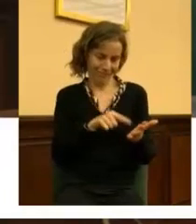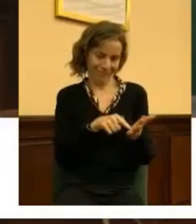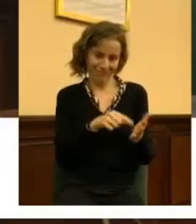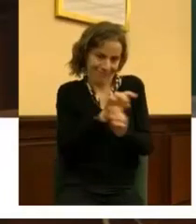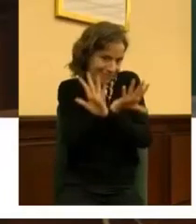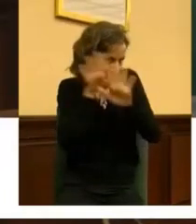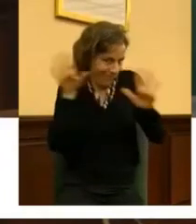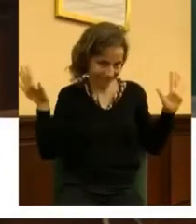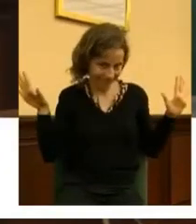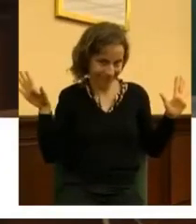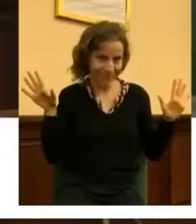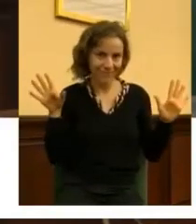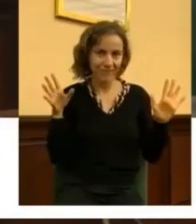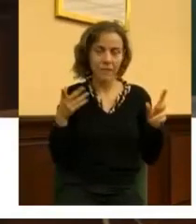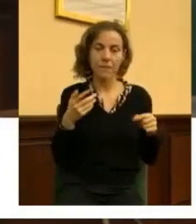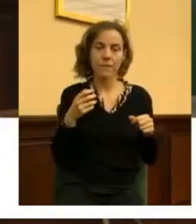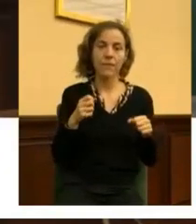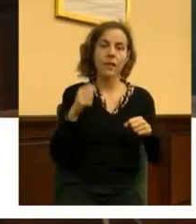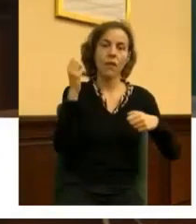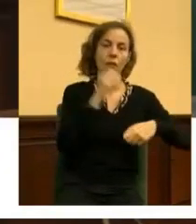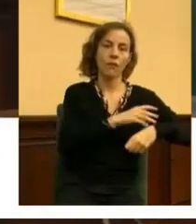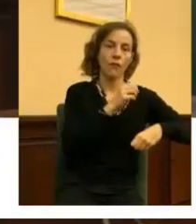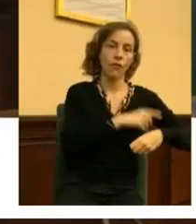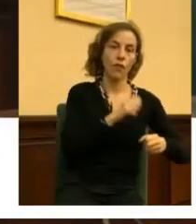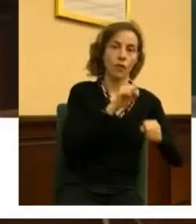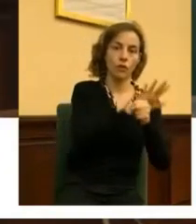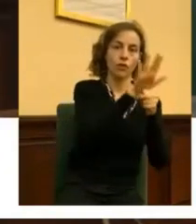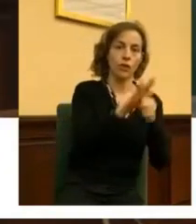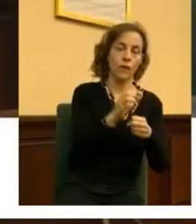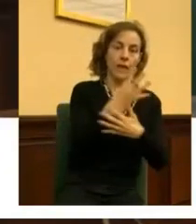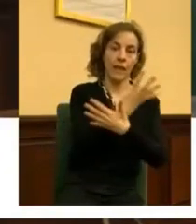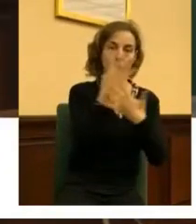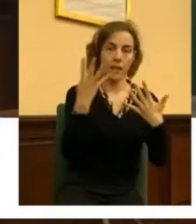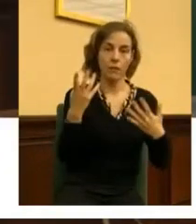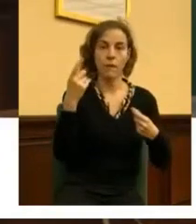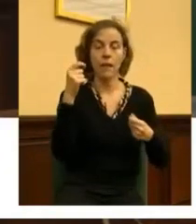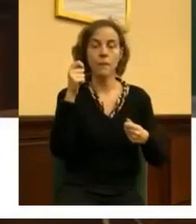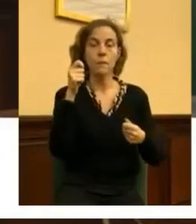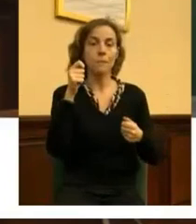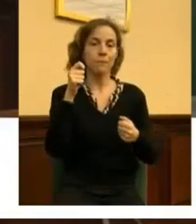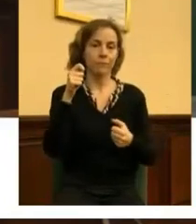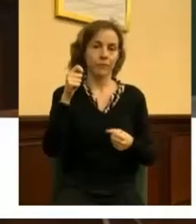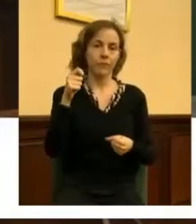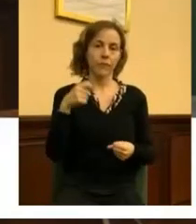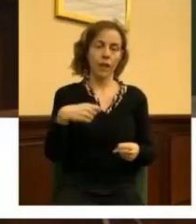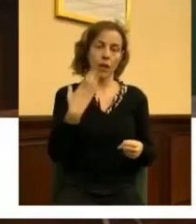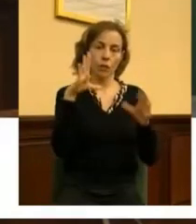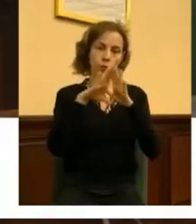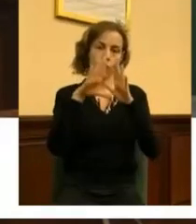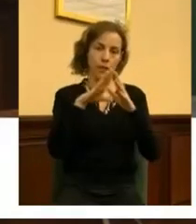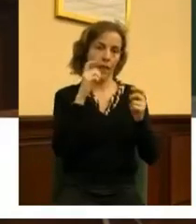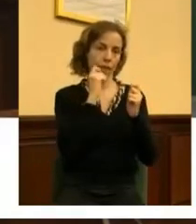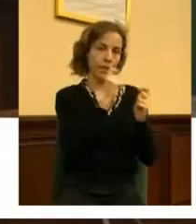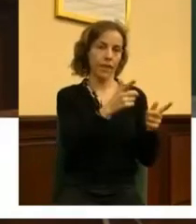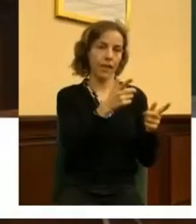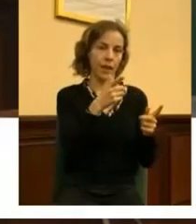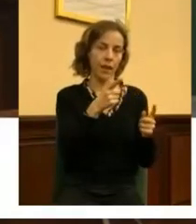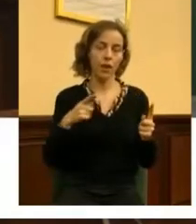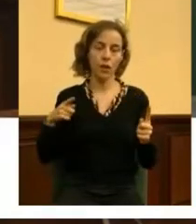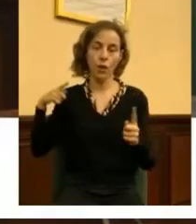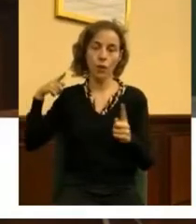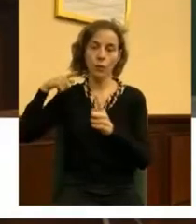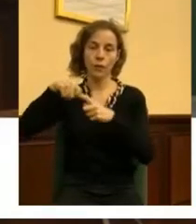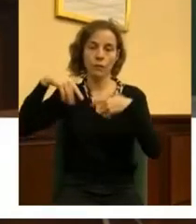Para que de los fondos COVID-19 que dispone la Comunidad de Madrid destine recursos económicos